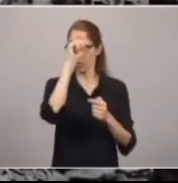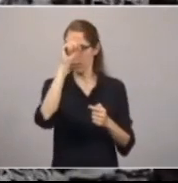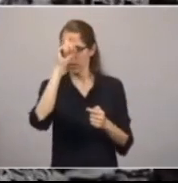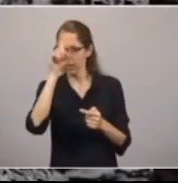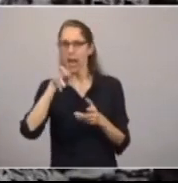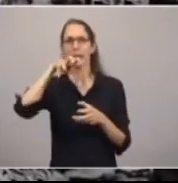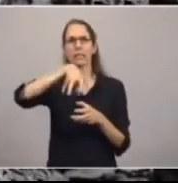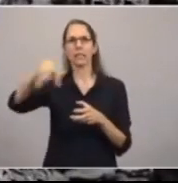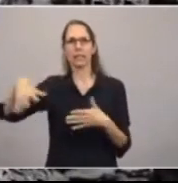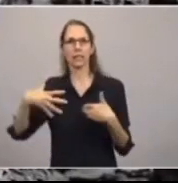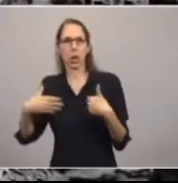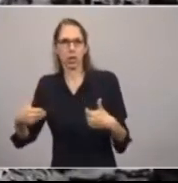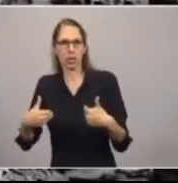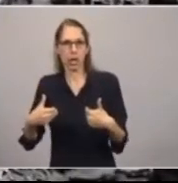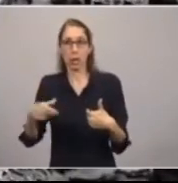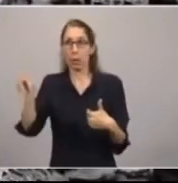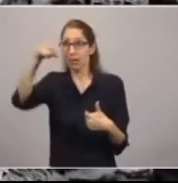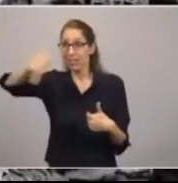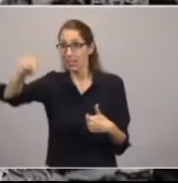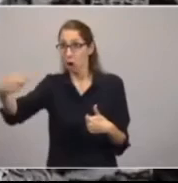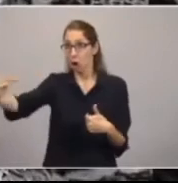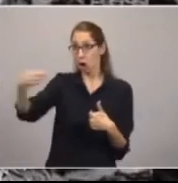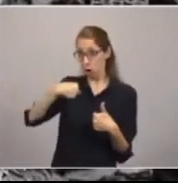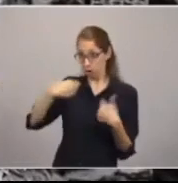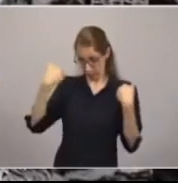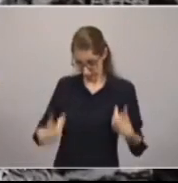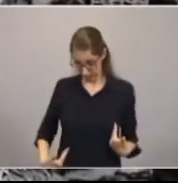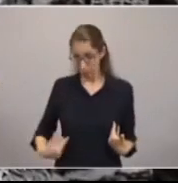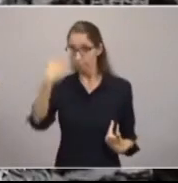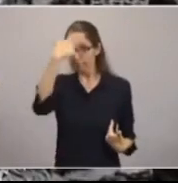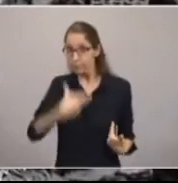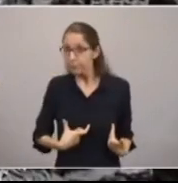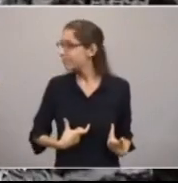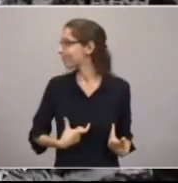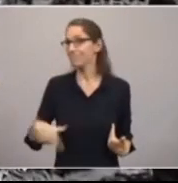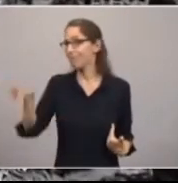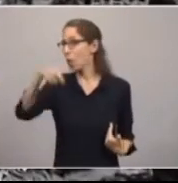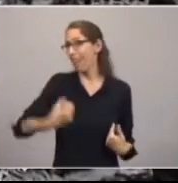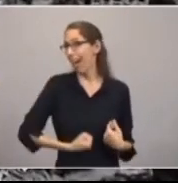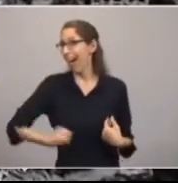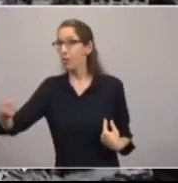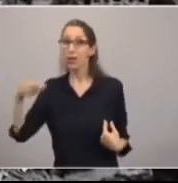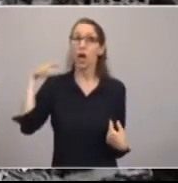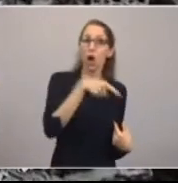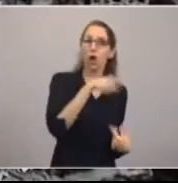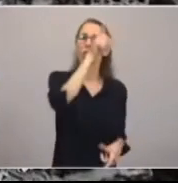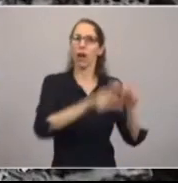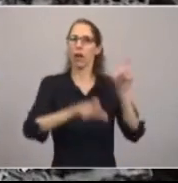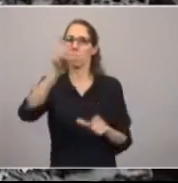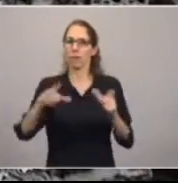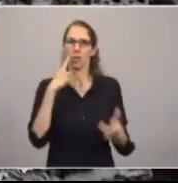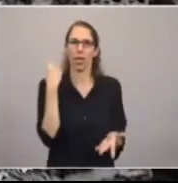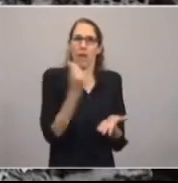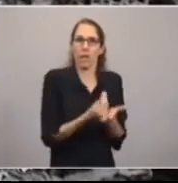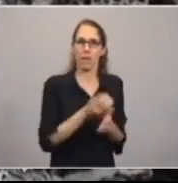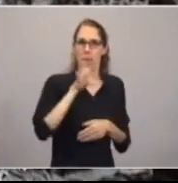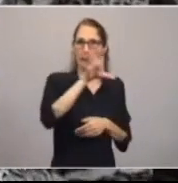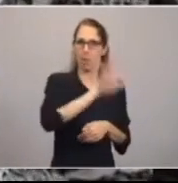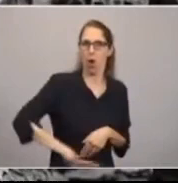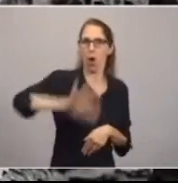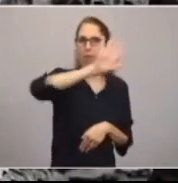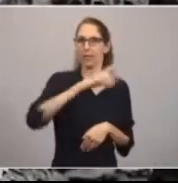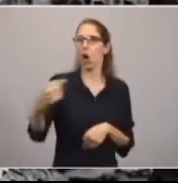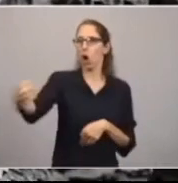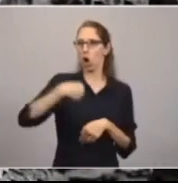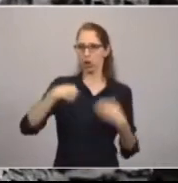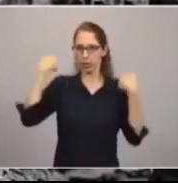hospitales, centros de salud, no es para perjudicar a un gobernador. El ajuste que van a hacer perjudica al pueblo de la provincia de Buenos Aires, no a